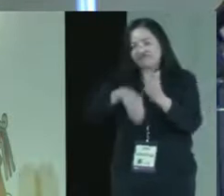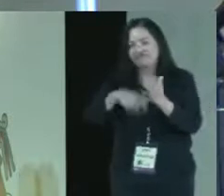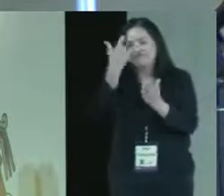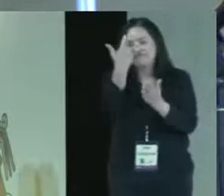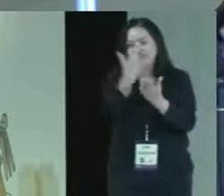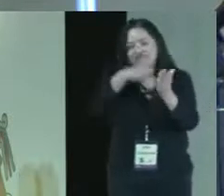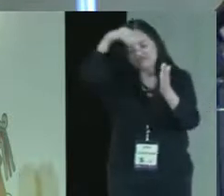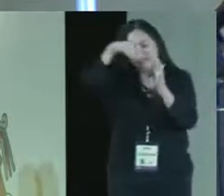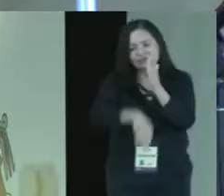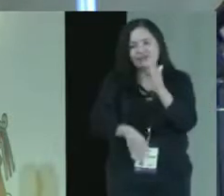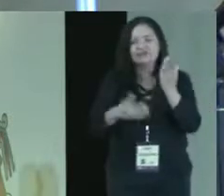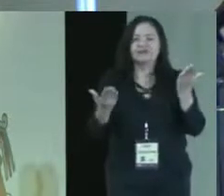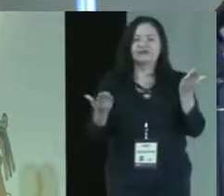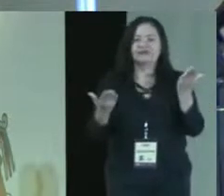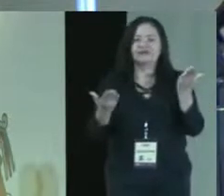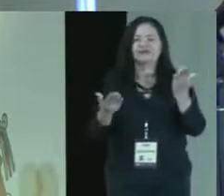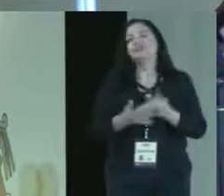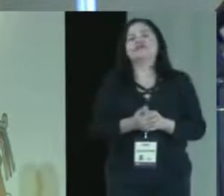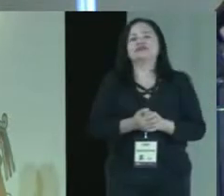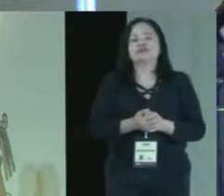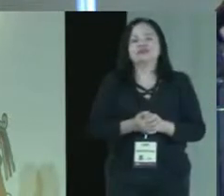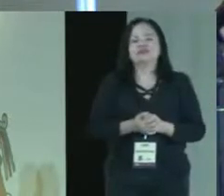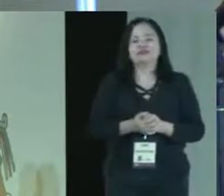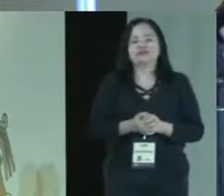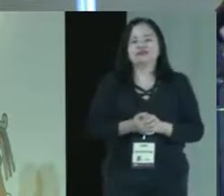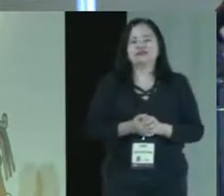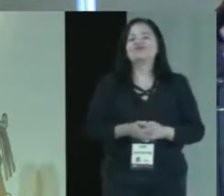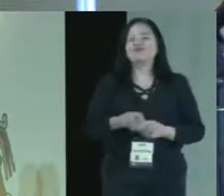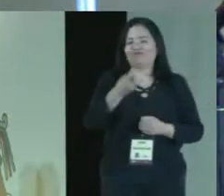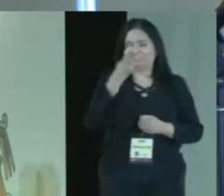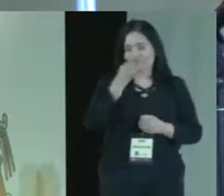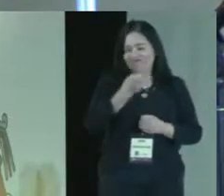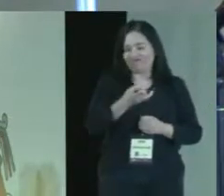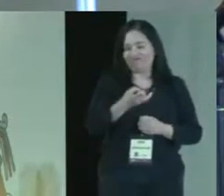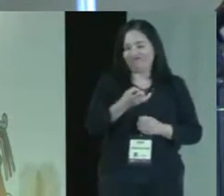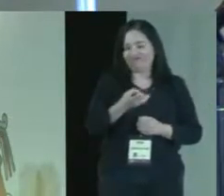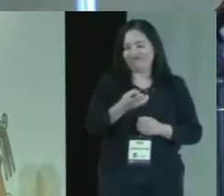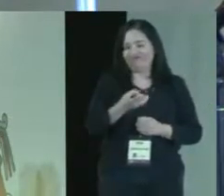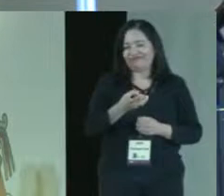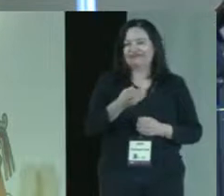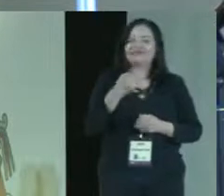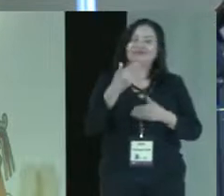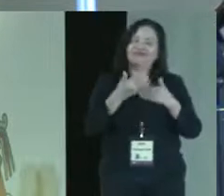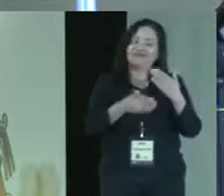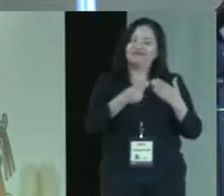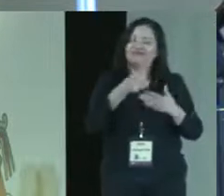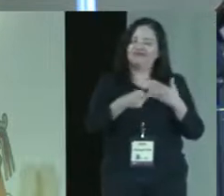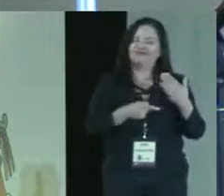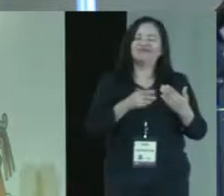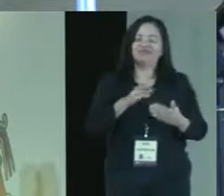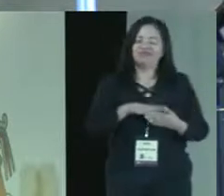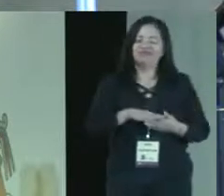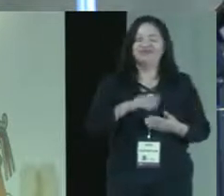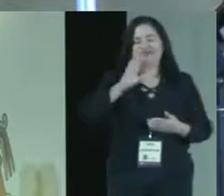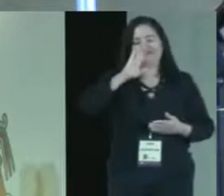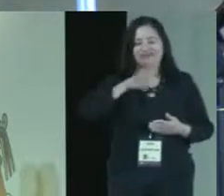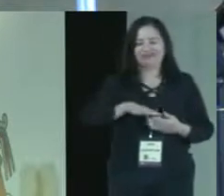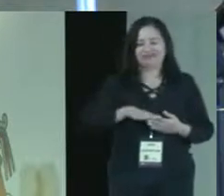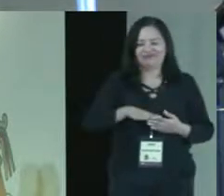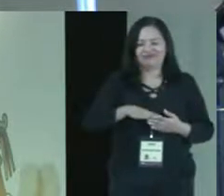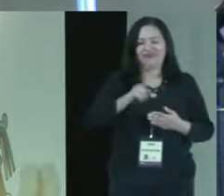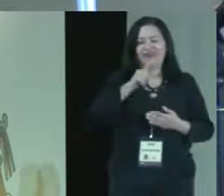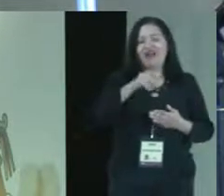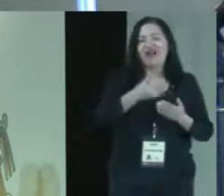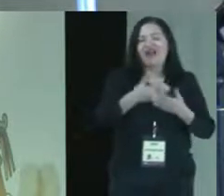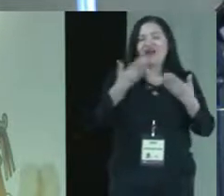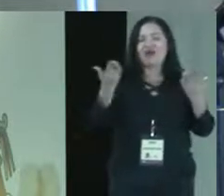los salarios, que el proceso es un reto muy grande.